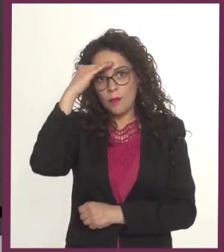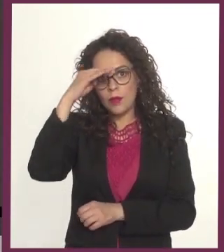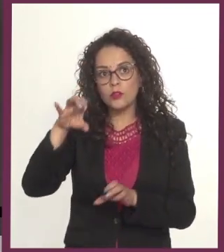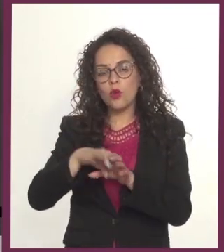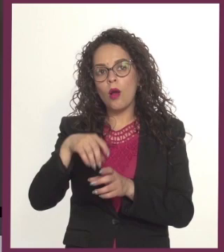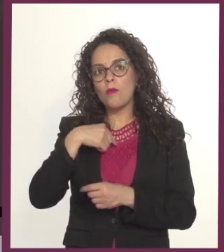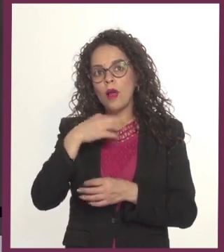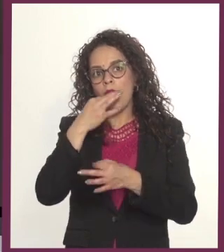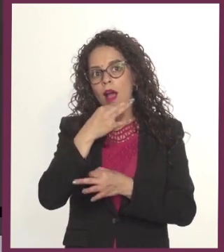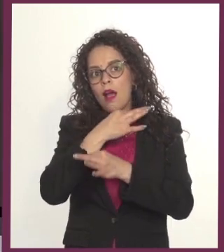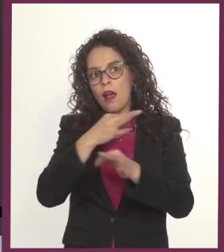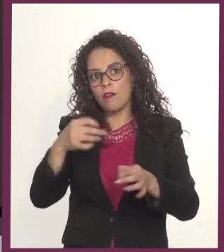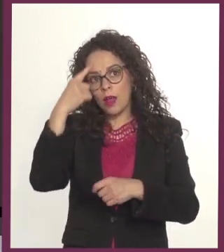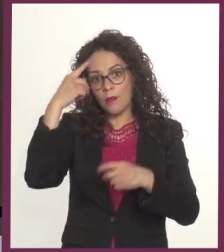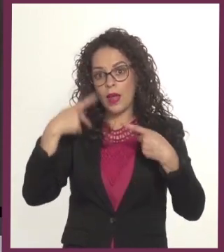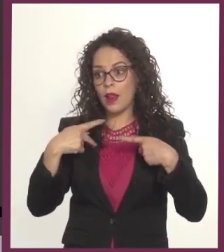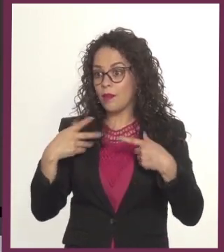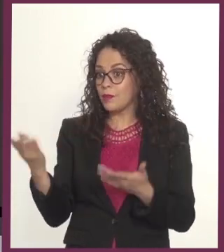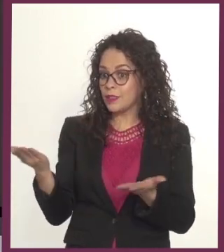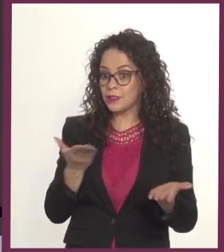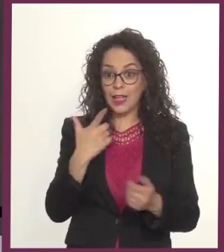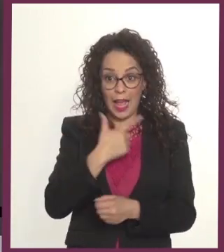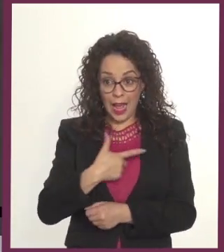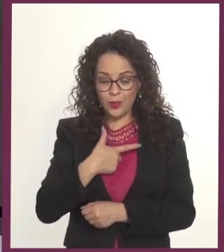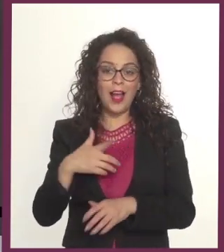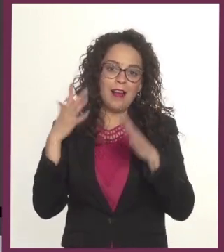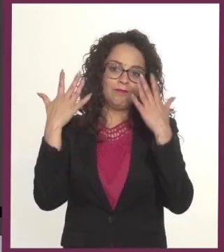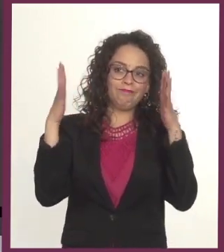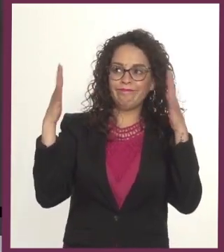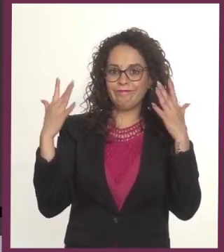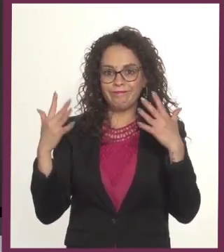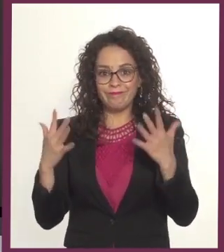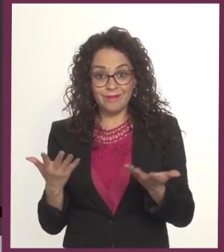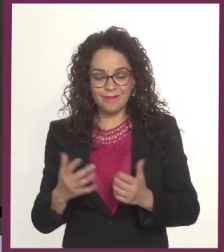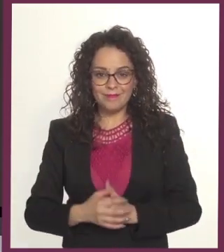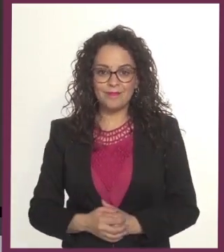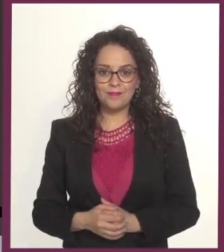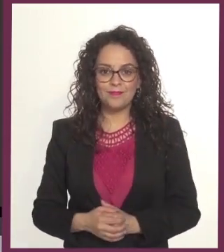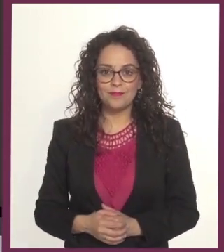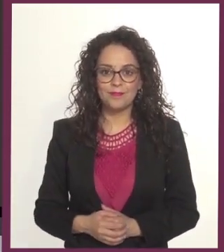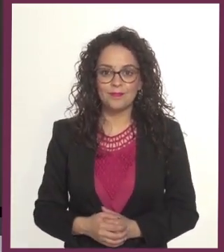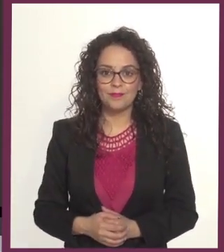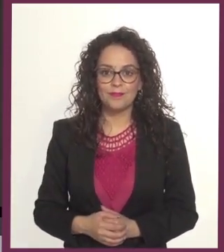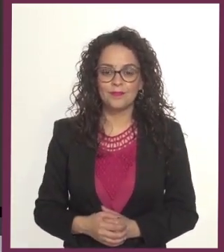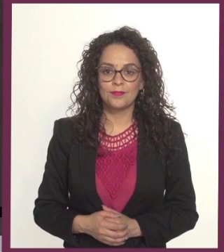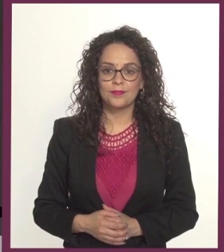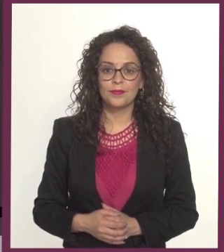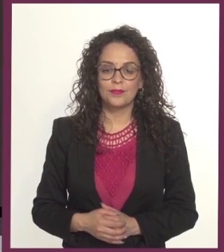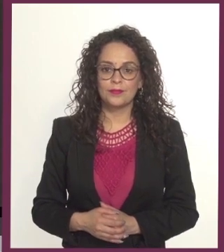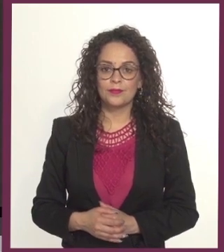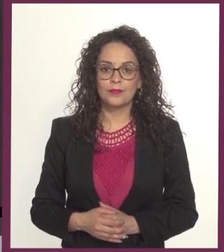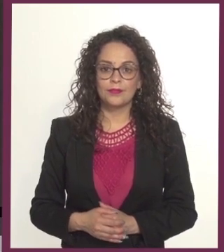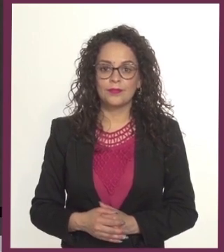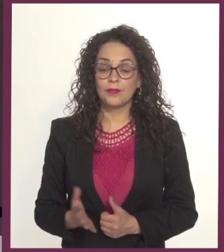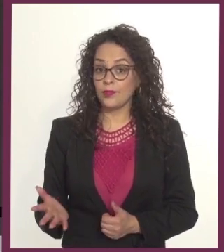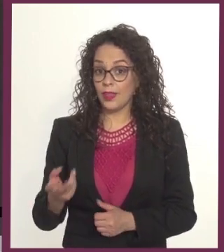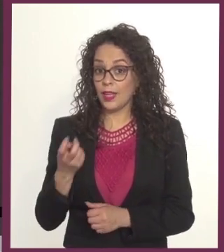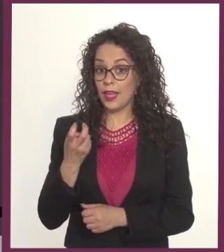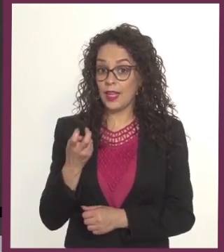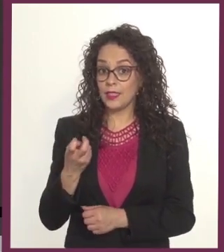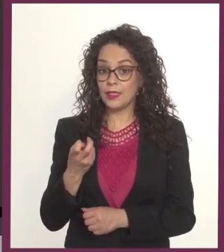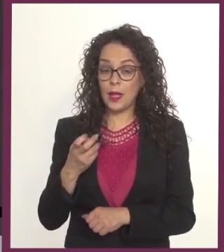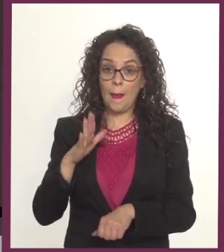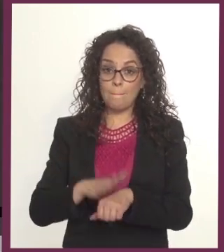cómo voy a decir algo que va a hacer que aplaudas o que le hagas... Y eso es una de las cosas